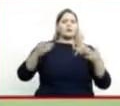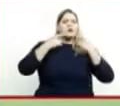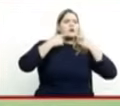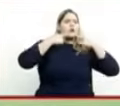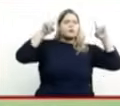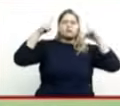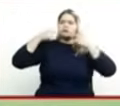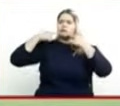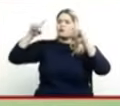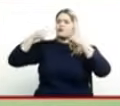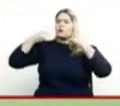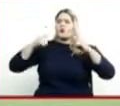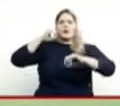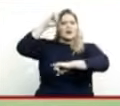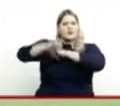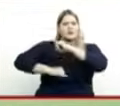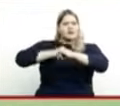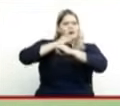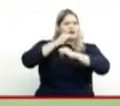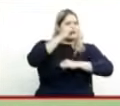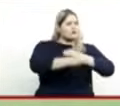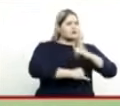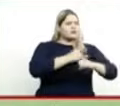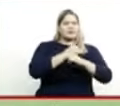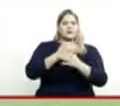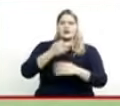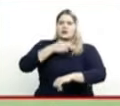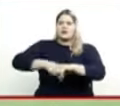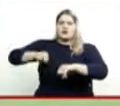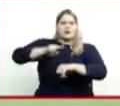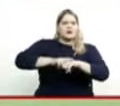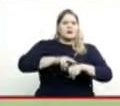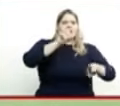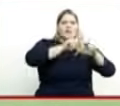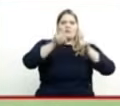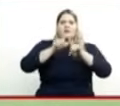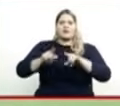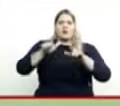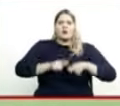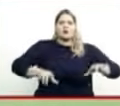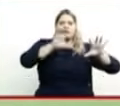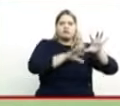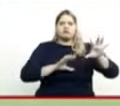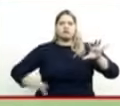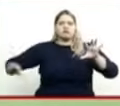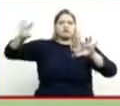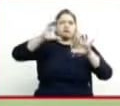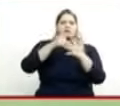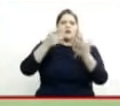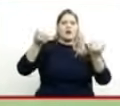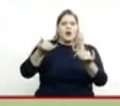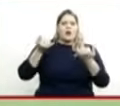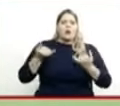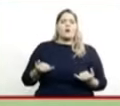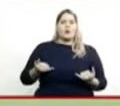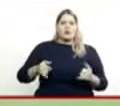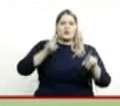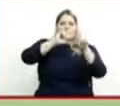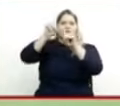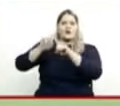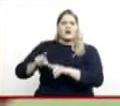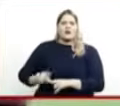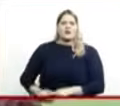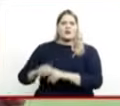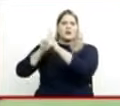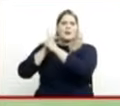reconocimientos nacionales e internacionales en diferentes continentes, lo que ha hecho posible acceder a fuentes de